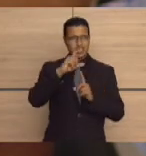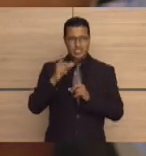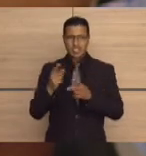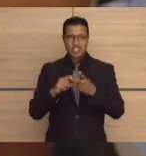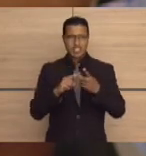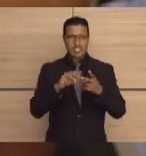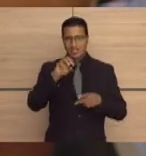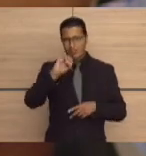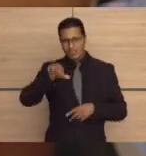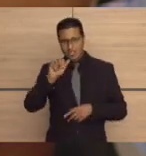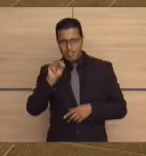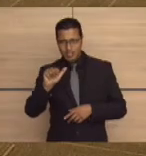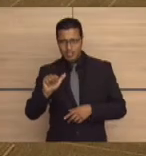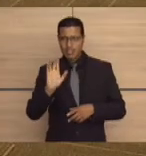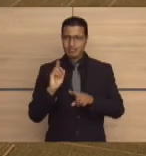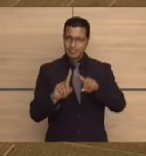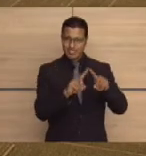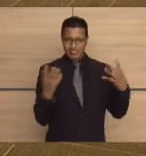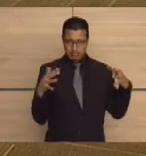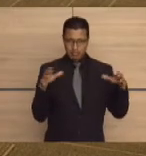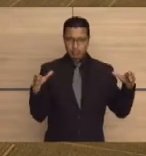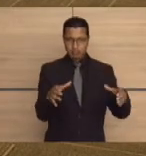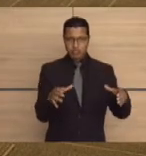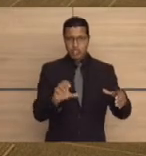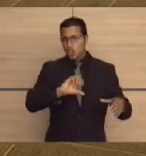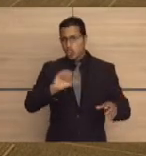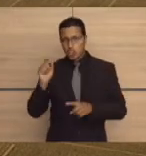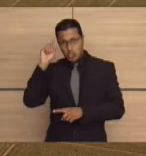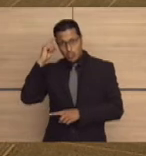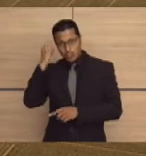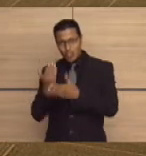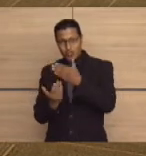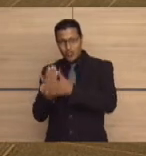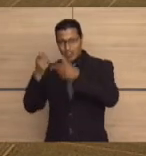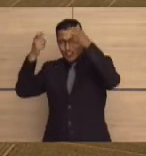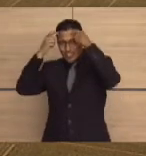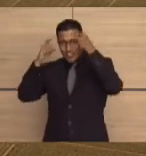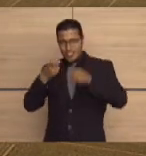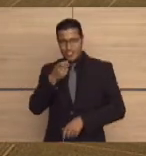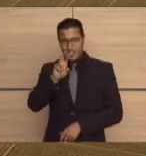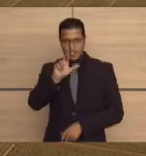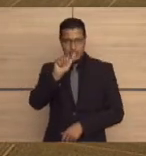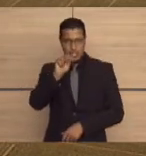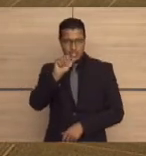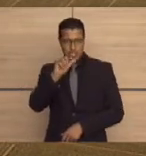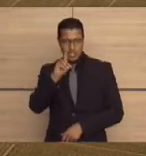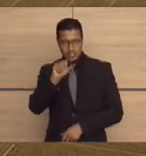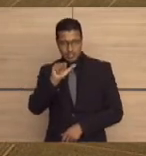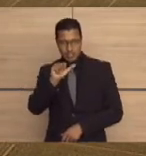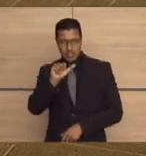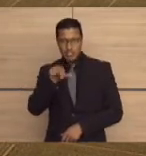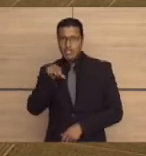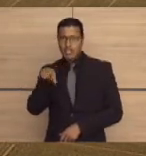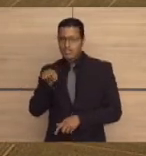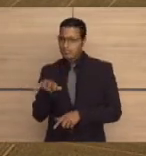la Mojana. Y la otra era eso que se llamó el Nuevo Reino de Granada, que abarcaba territorios